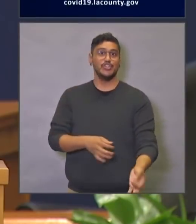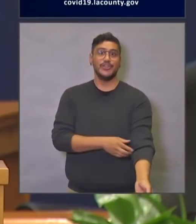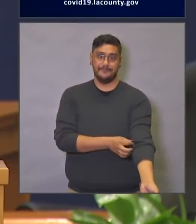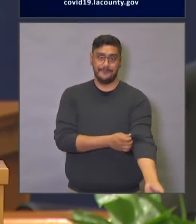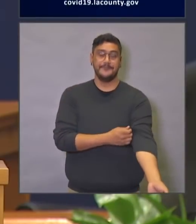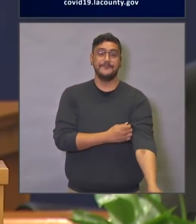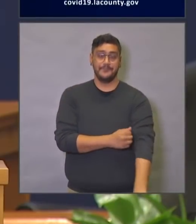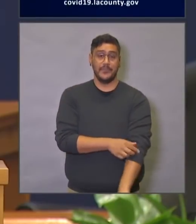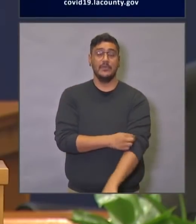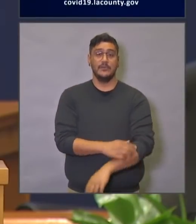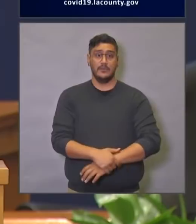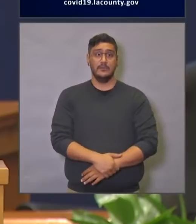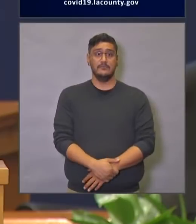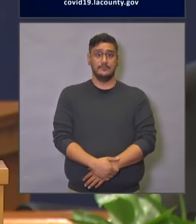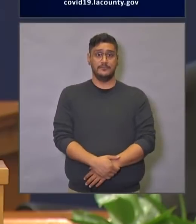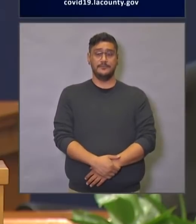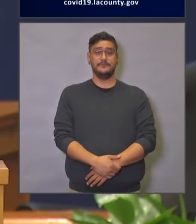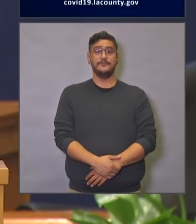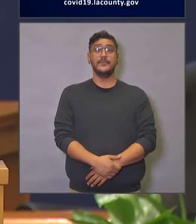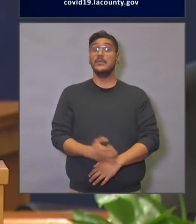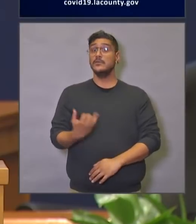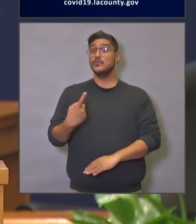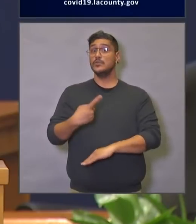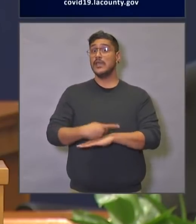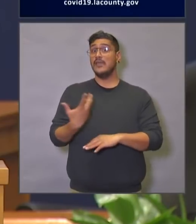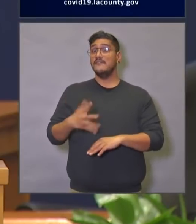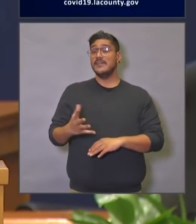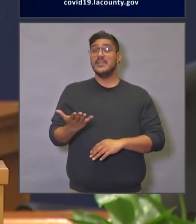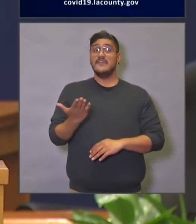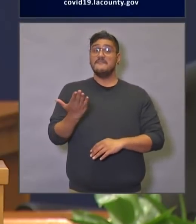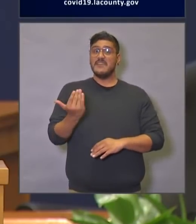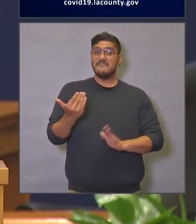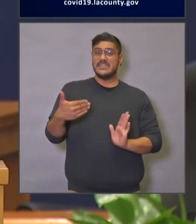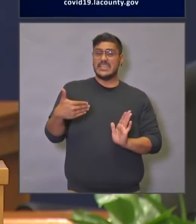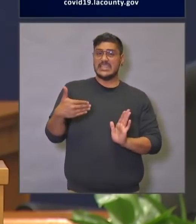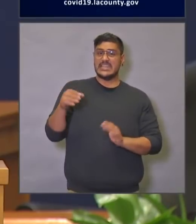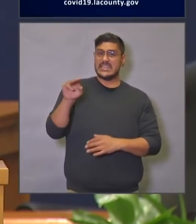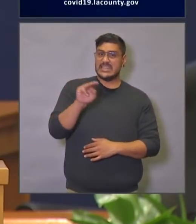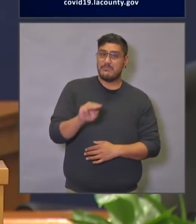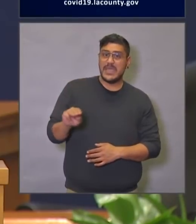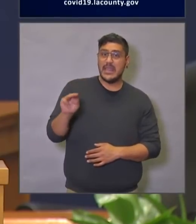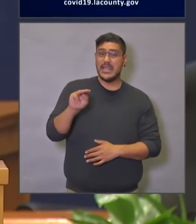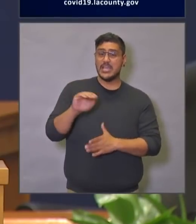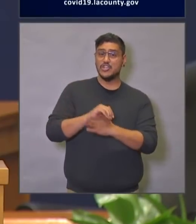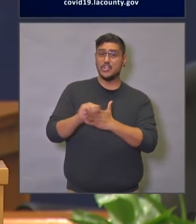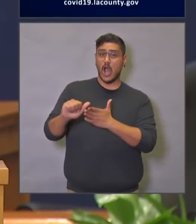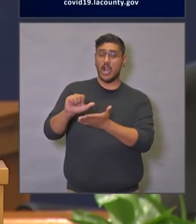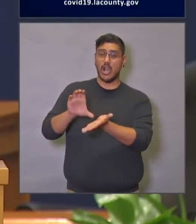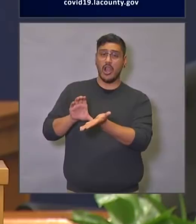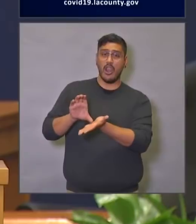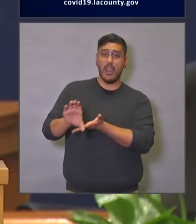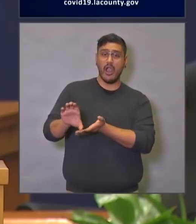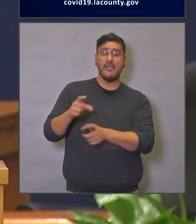Hoy nos complace anunciar que se han asignado $15 millones en fondos de la ley CARES para